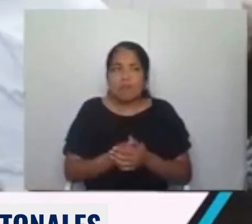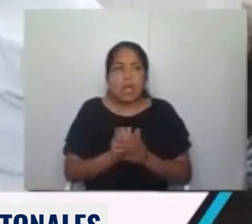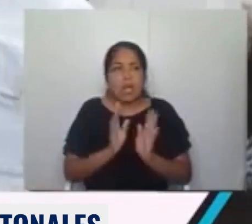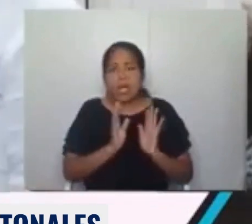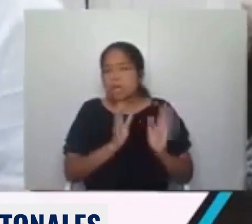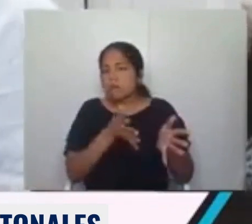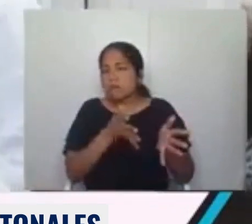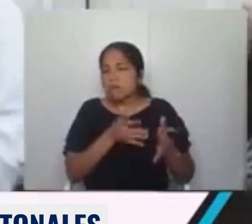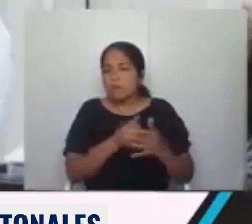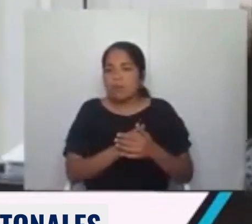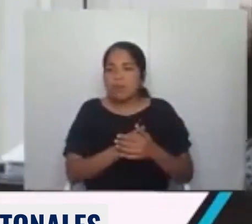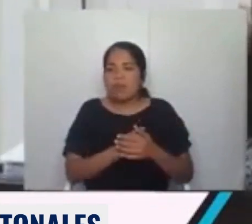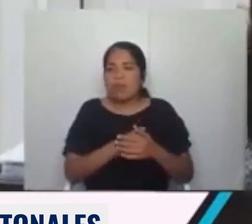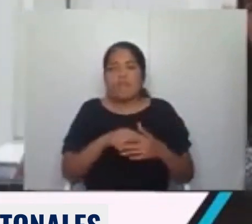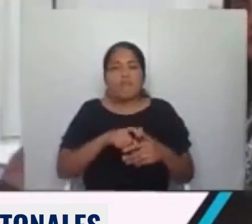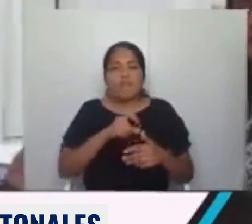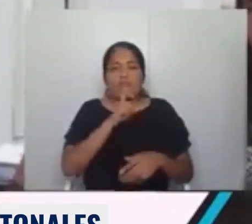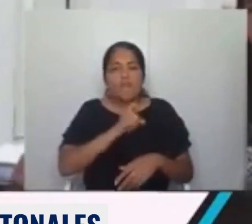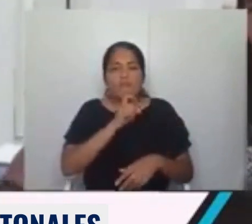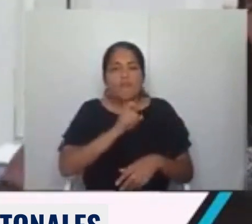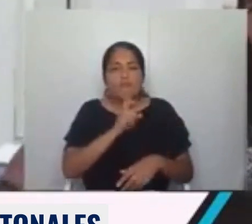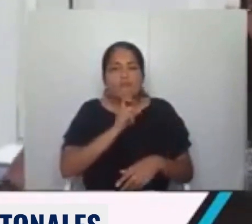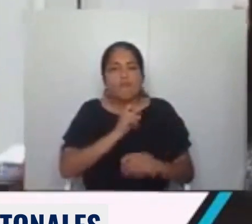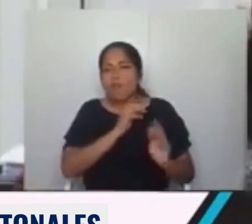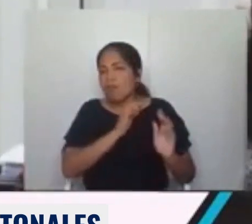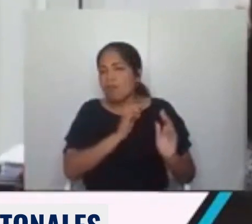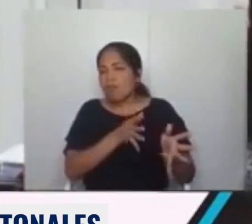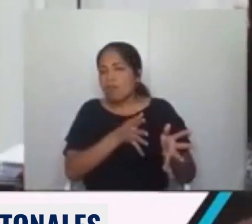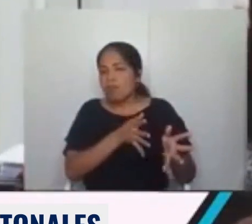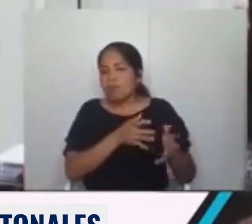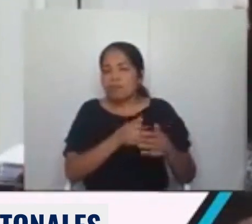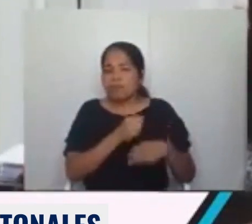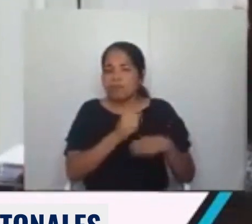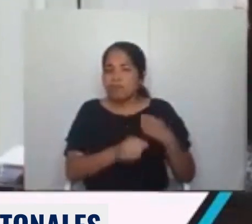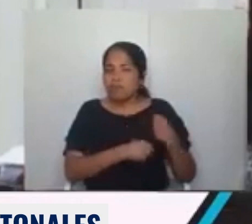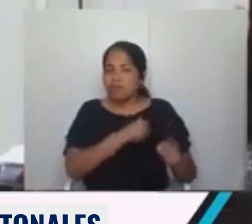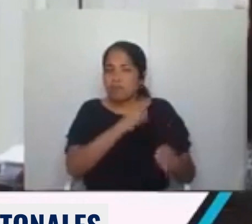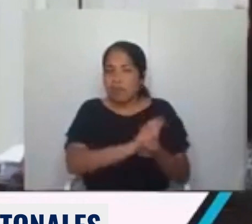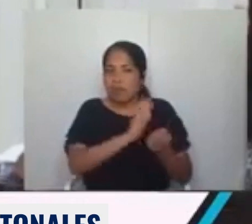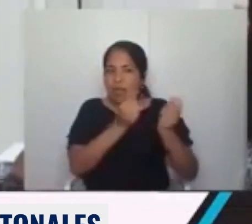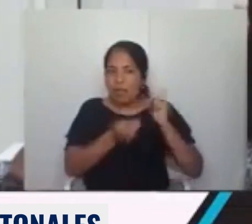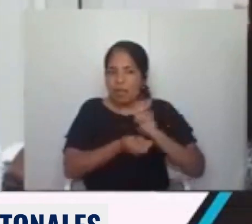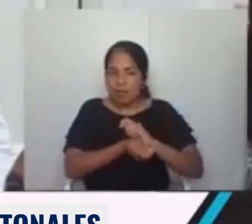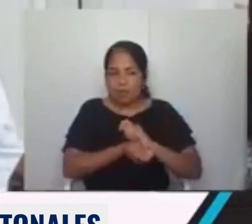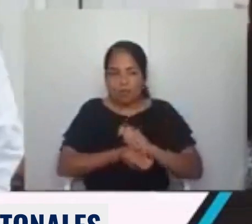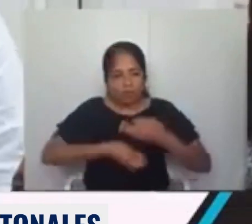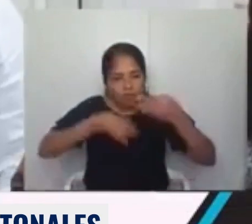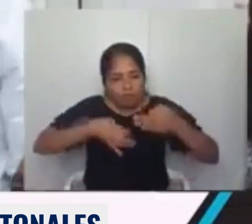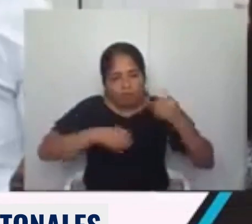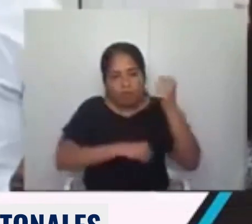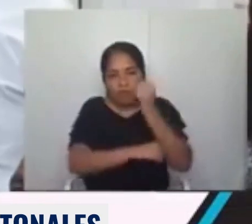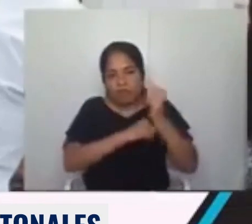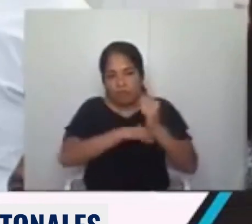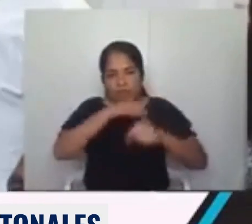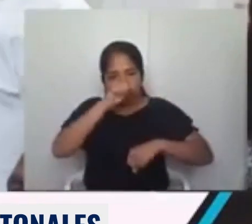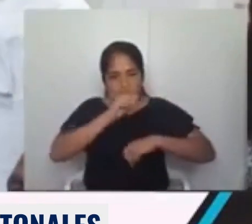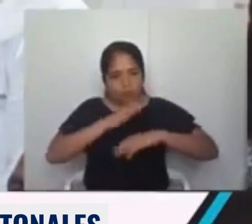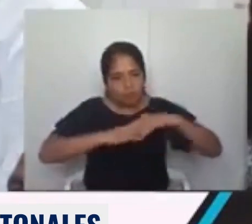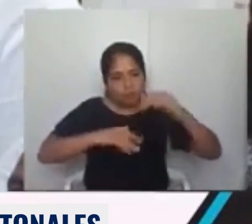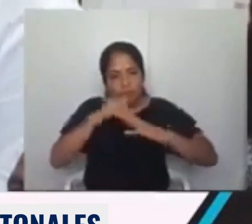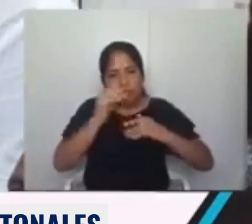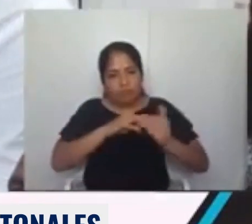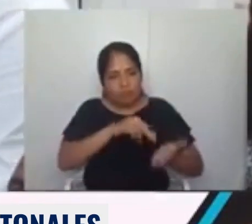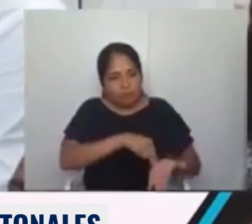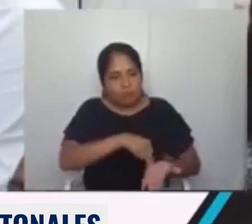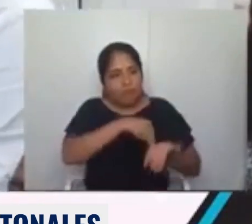de fierro, y hasta la fecha no se ha hecho el cambio necesario por un puente de concreto, un puente inclusivo con rampas peatonales y todo